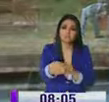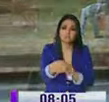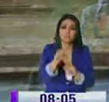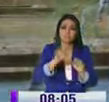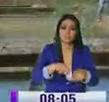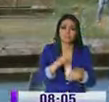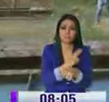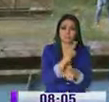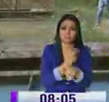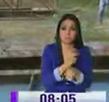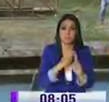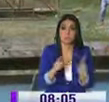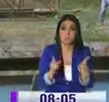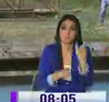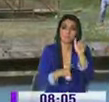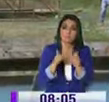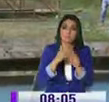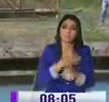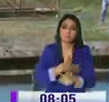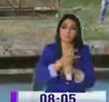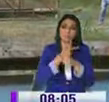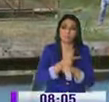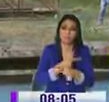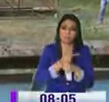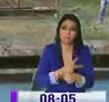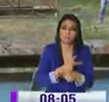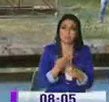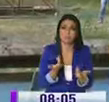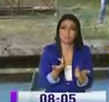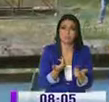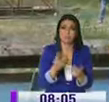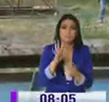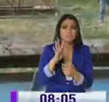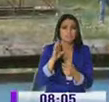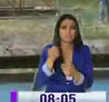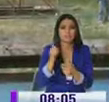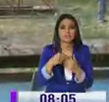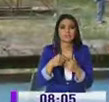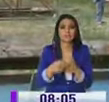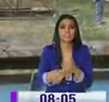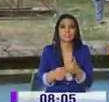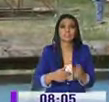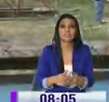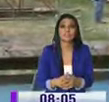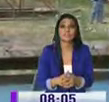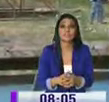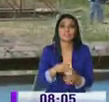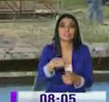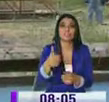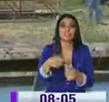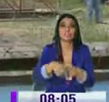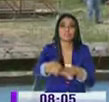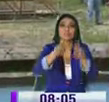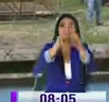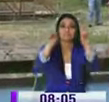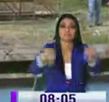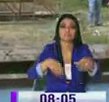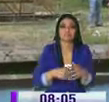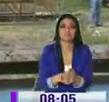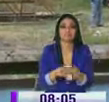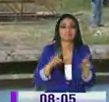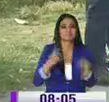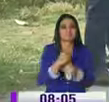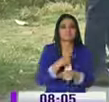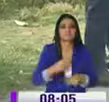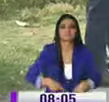puente y recalcar que por favor la ciudadanía tenga mucho cuidado dice que puede tomar unos cinco o diez minutos del otro puente más cercano pero primero el avión